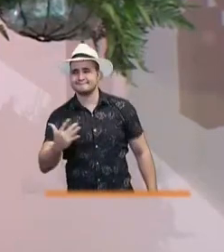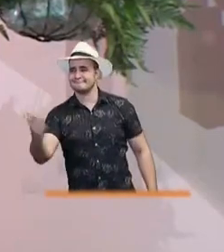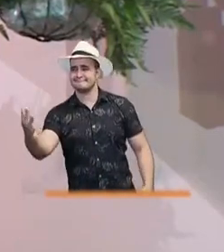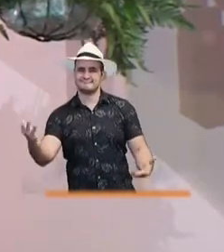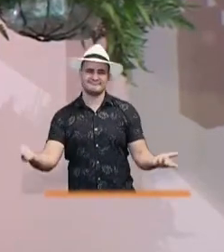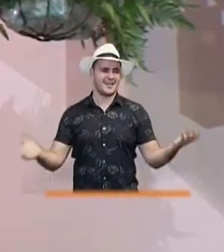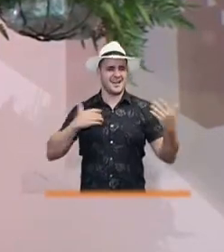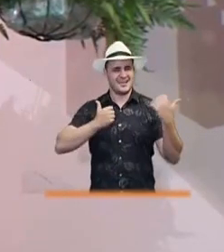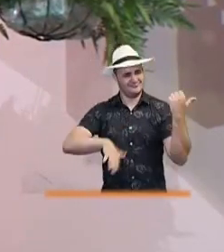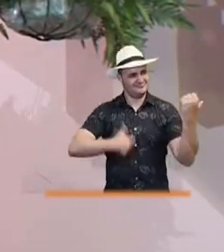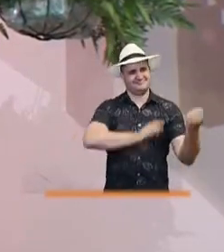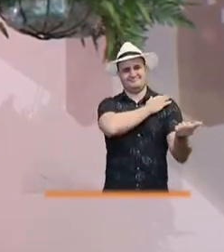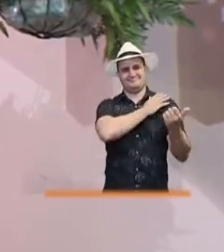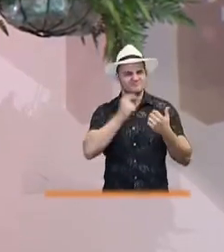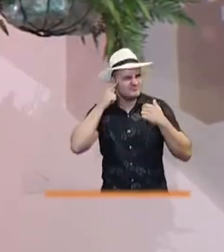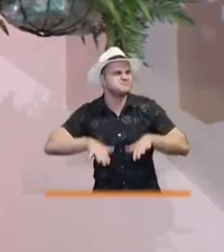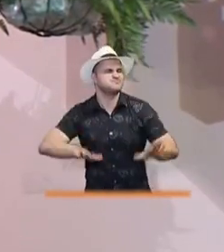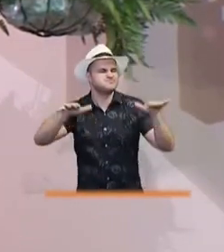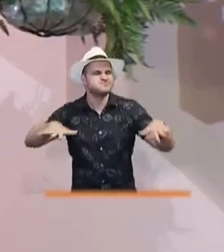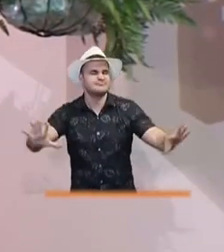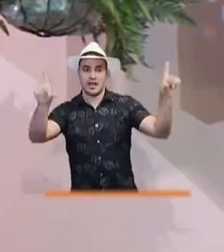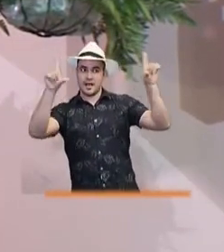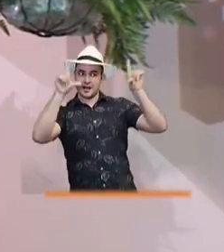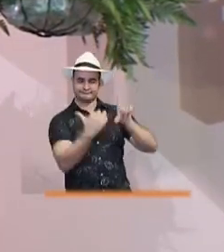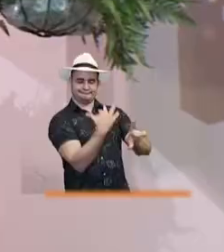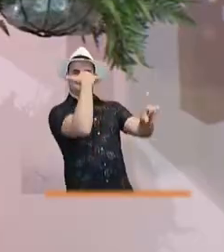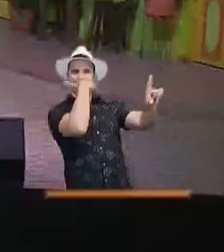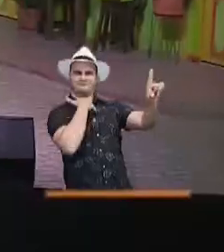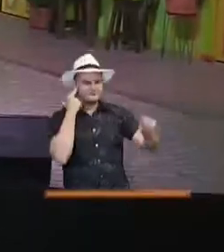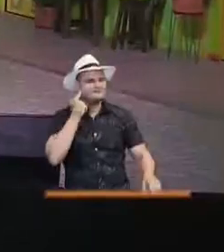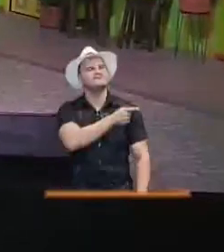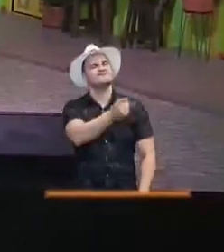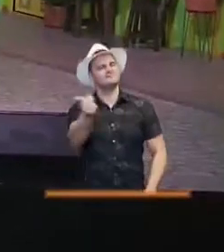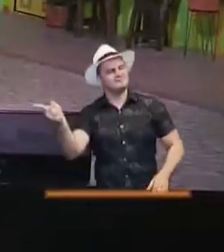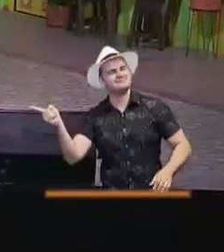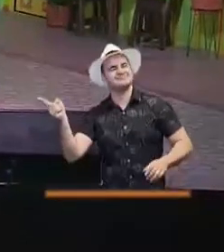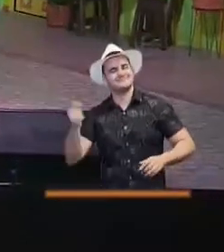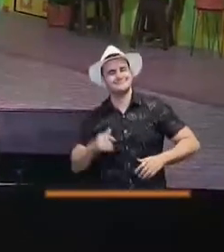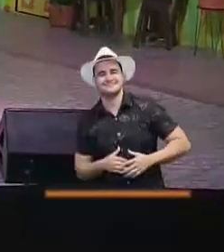trova vibra en cada televidente.